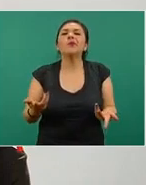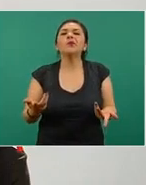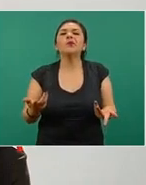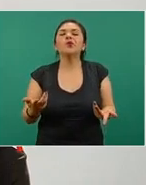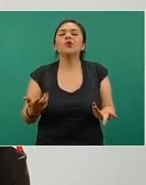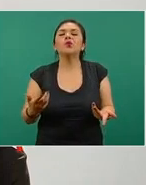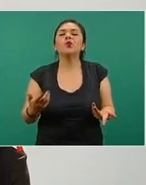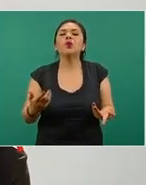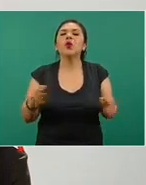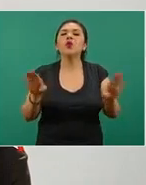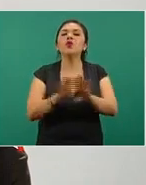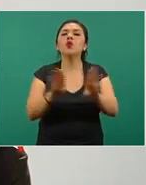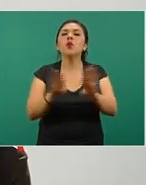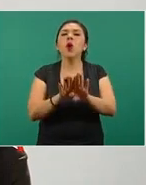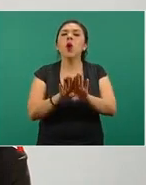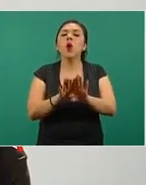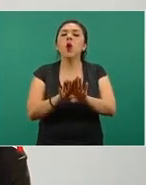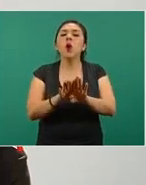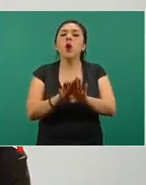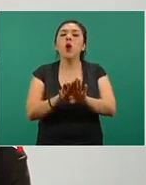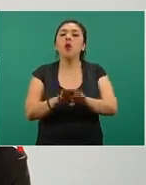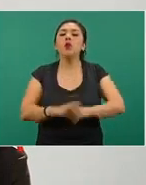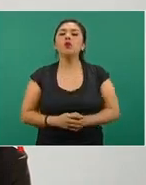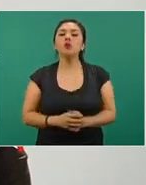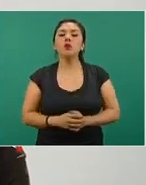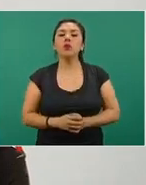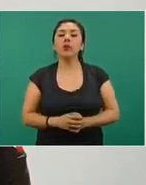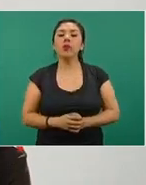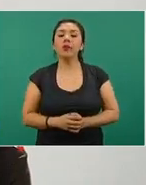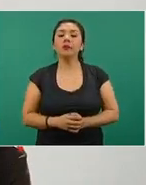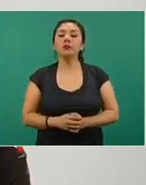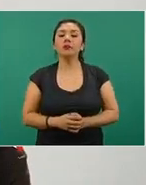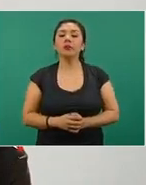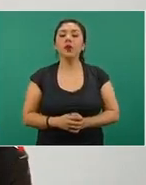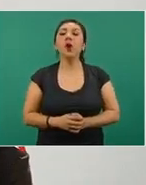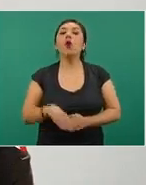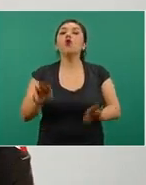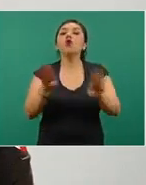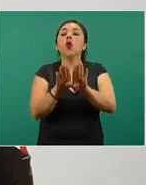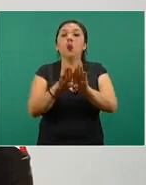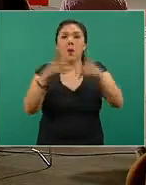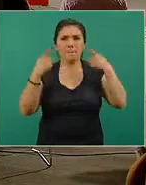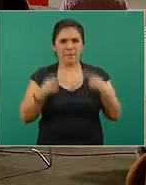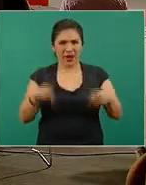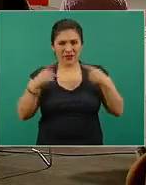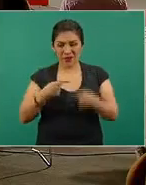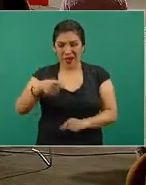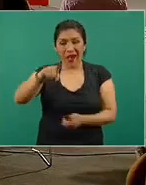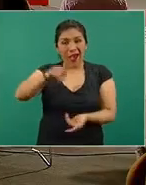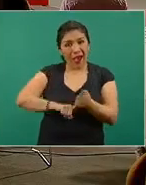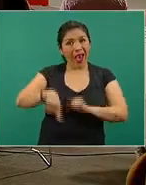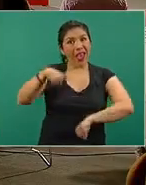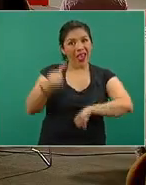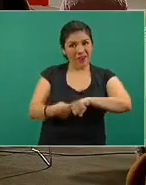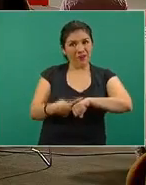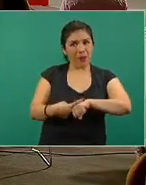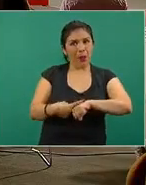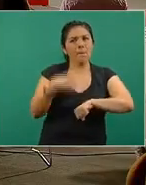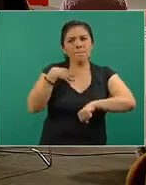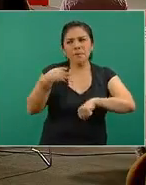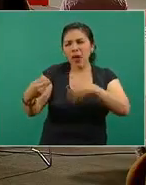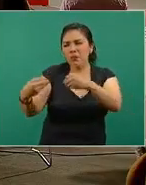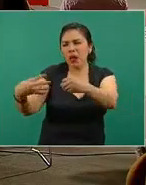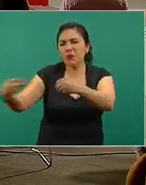es la capacidad es la capacidad, es la forma en la que se transmite, ¿no? Una persona que tiene la enfermedad, a cuántas personas